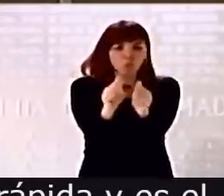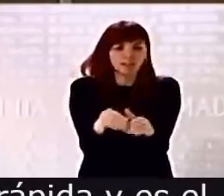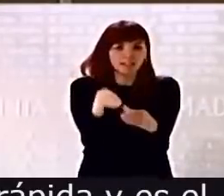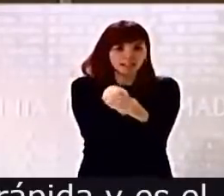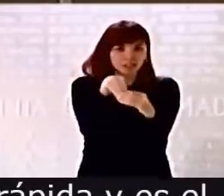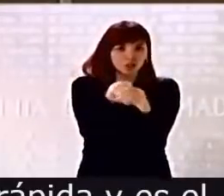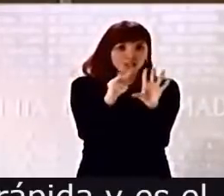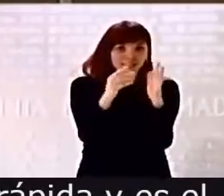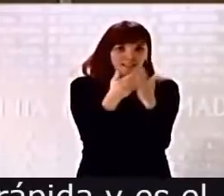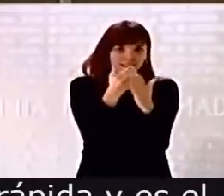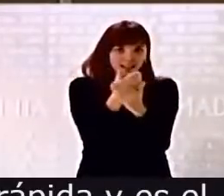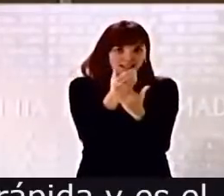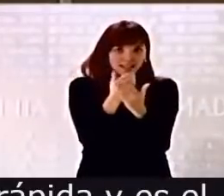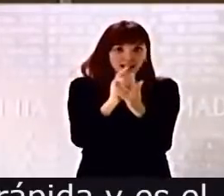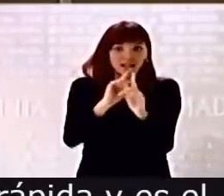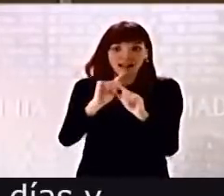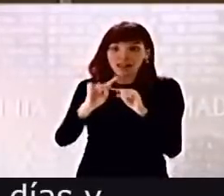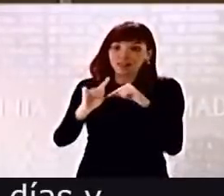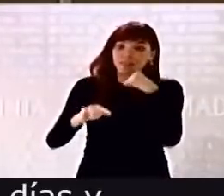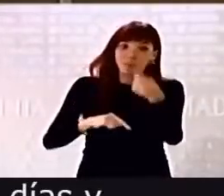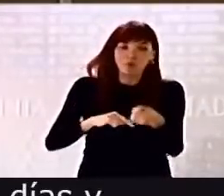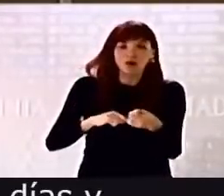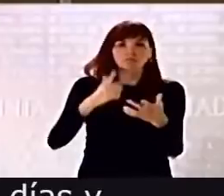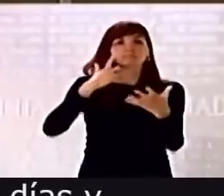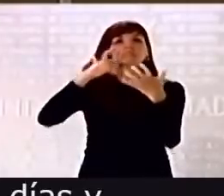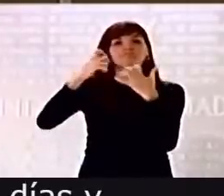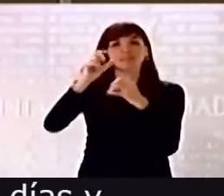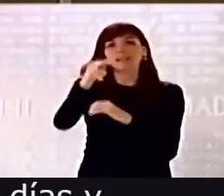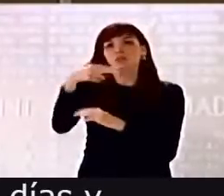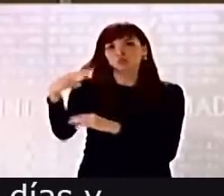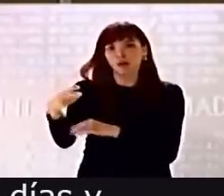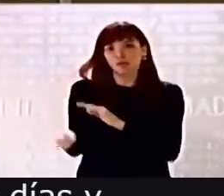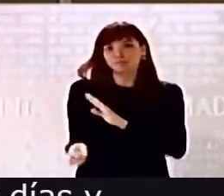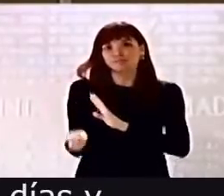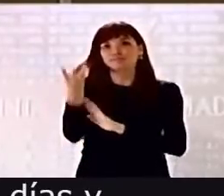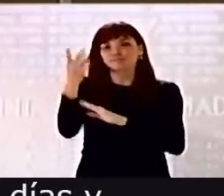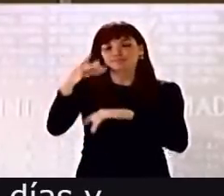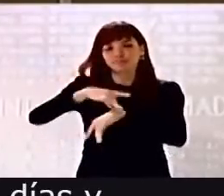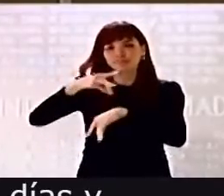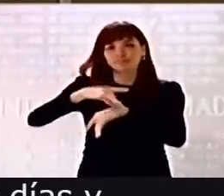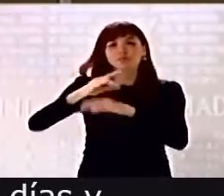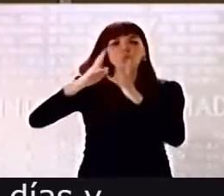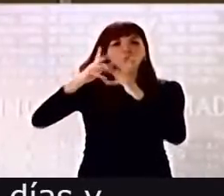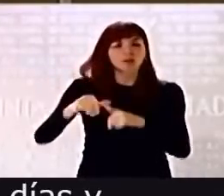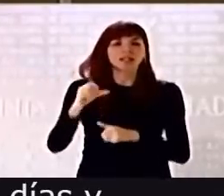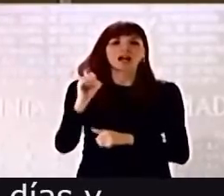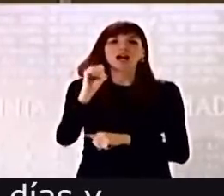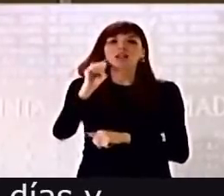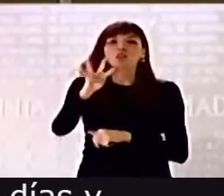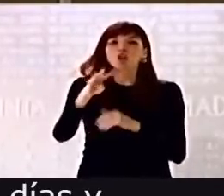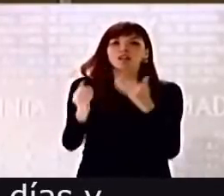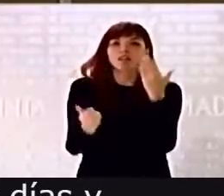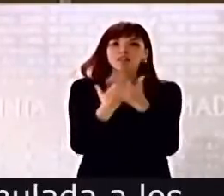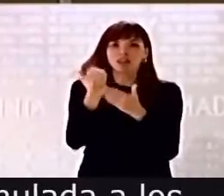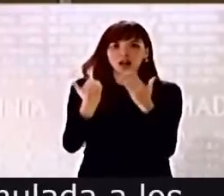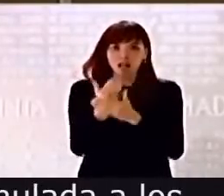que posteriormente eso se refleje en la incidencia acumulada a los 14 días.